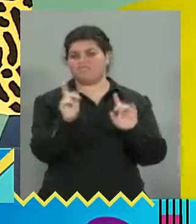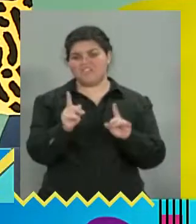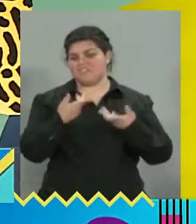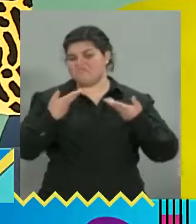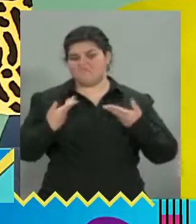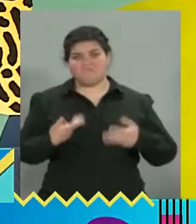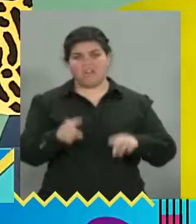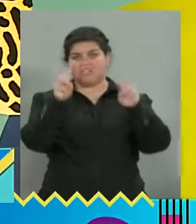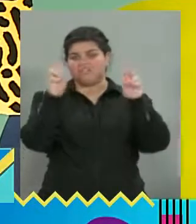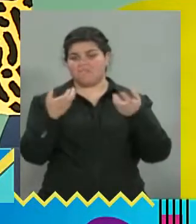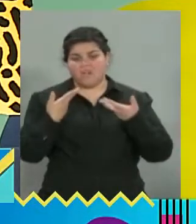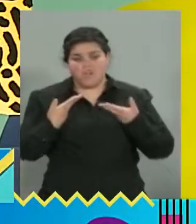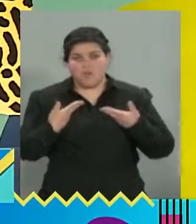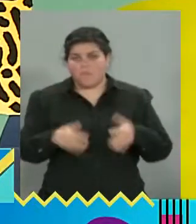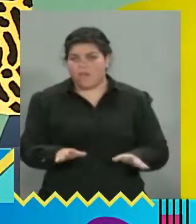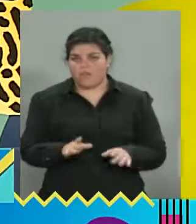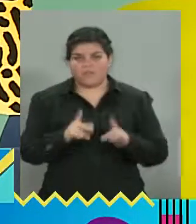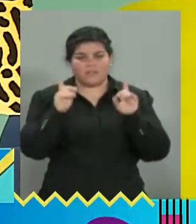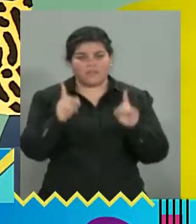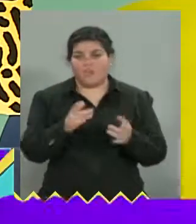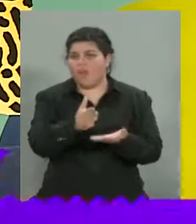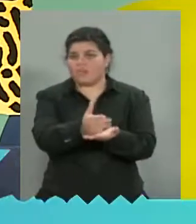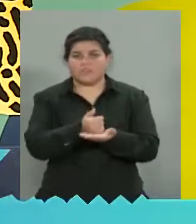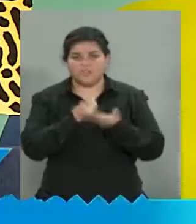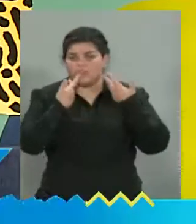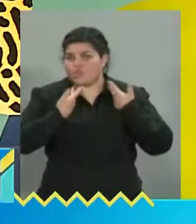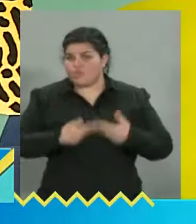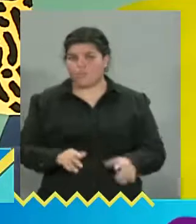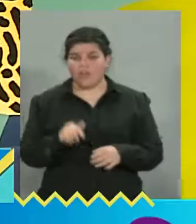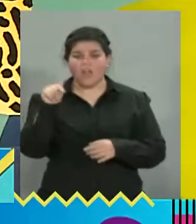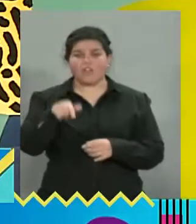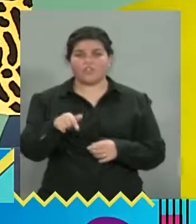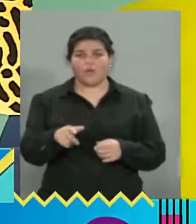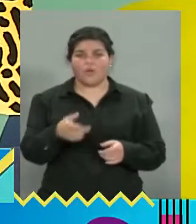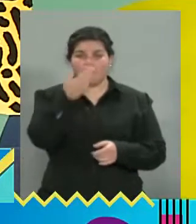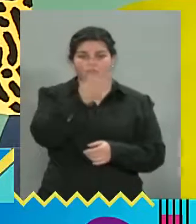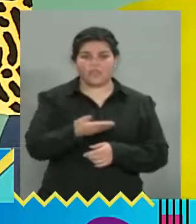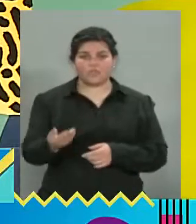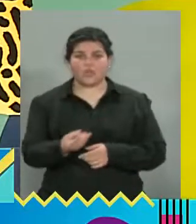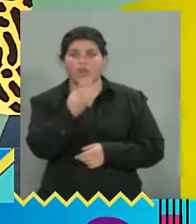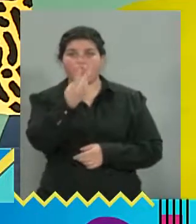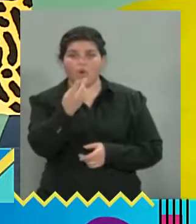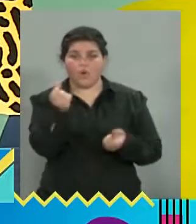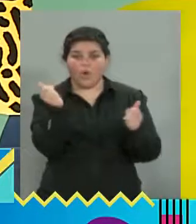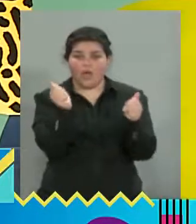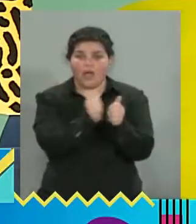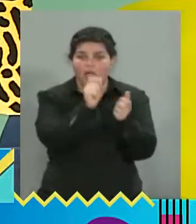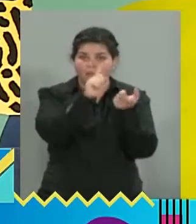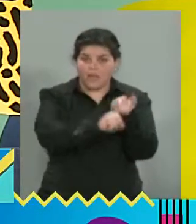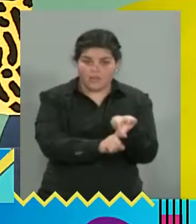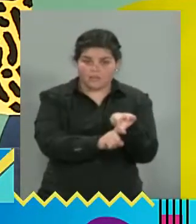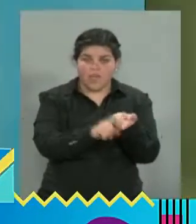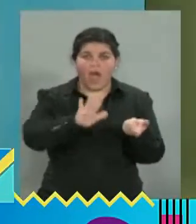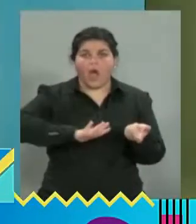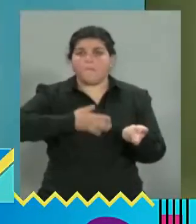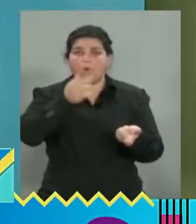Y que se asimile como siempre se debió asimilar. Es amor. Amor entre dos personas que construyen familia. Y